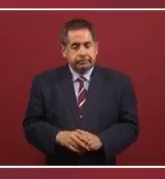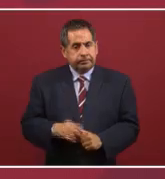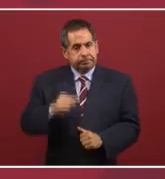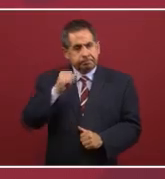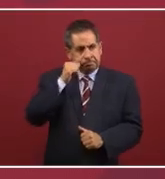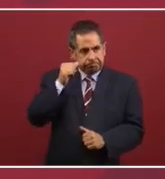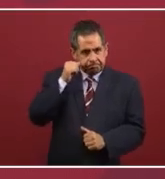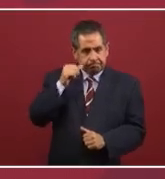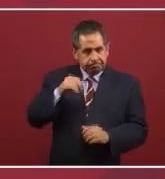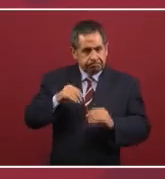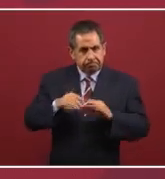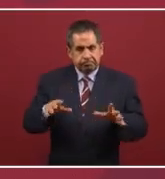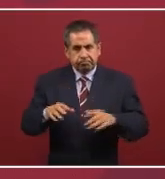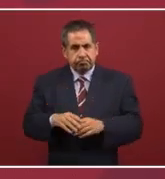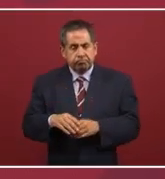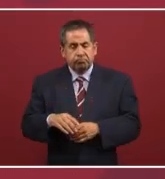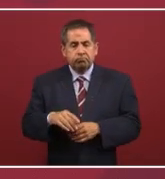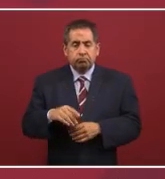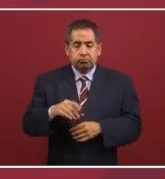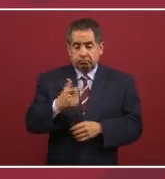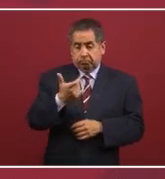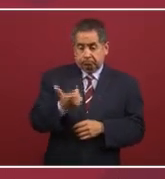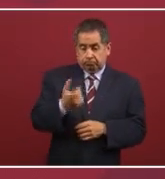aprecia el peso.